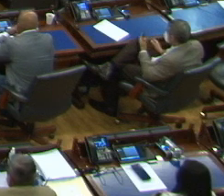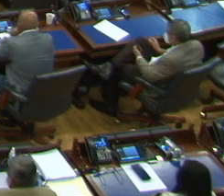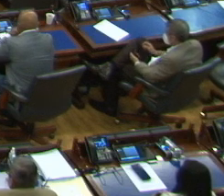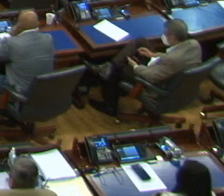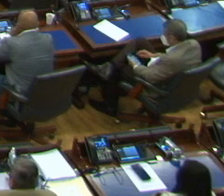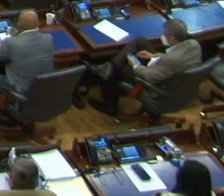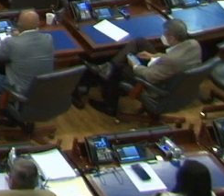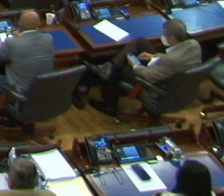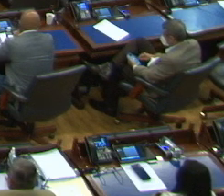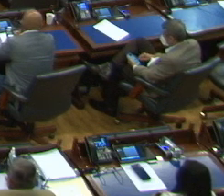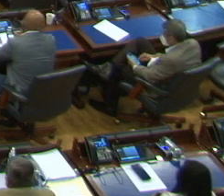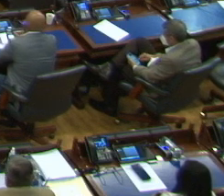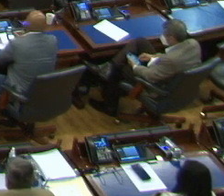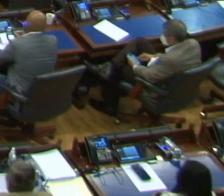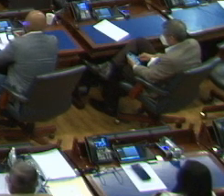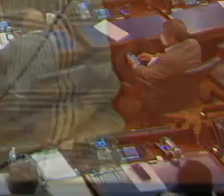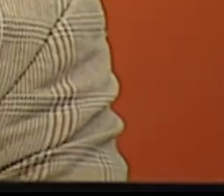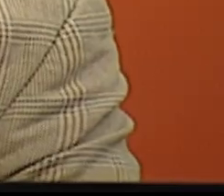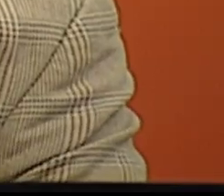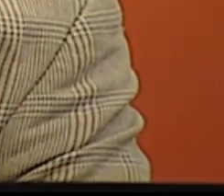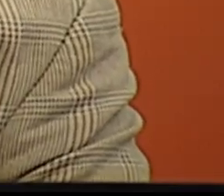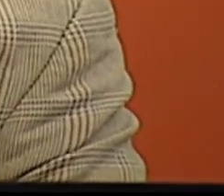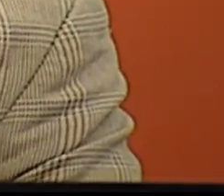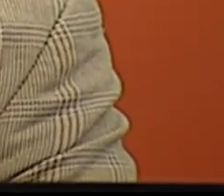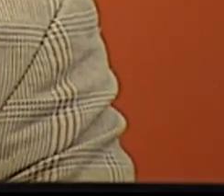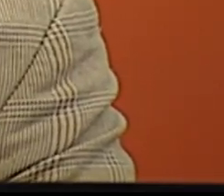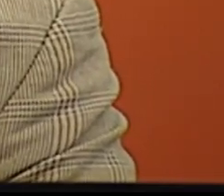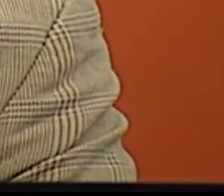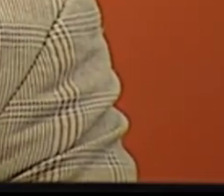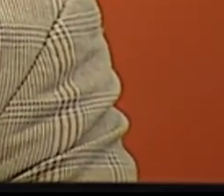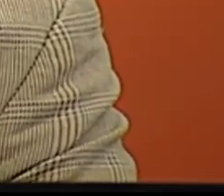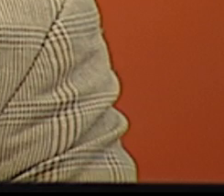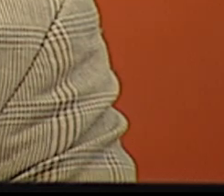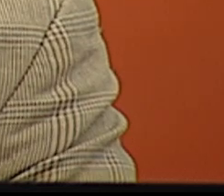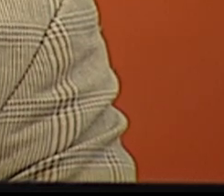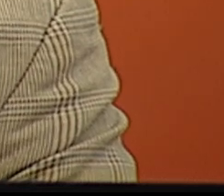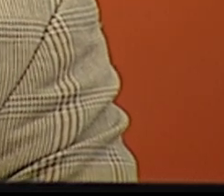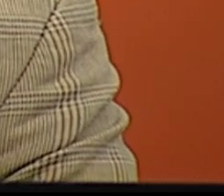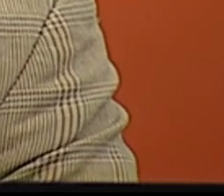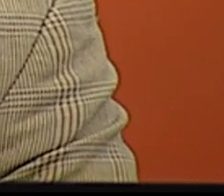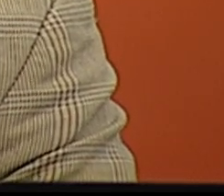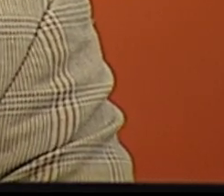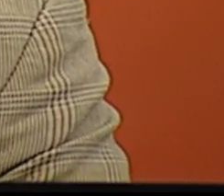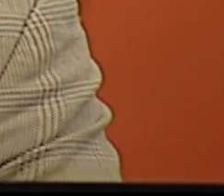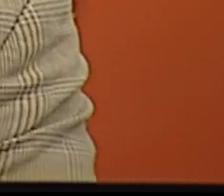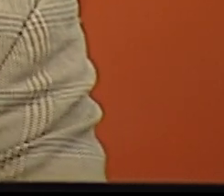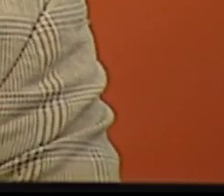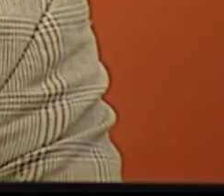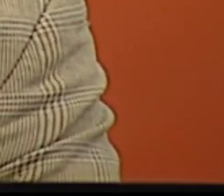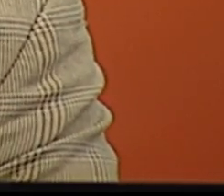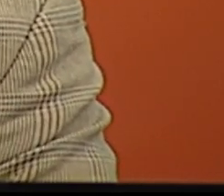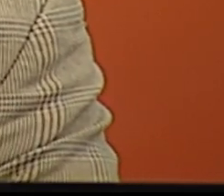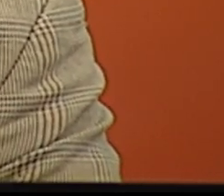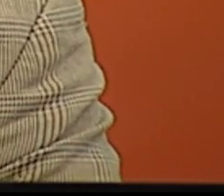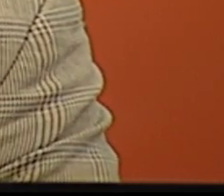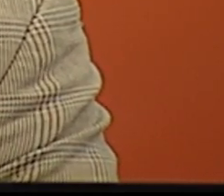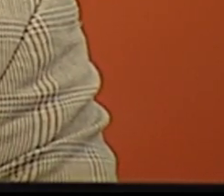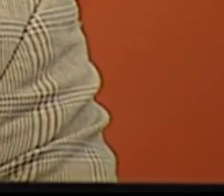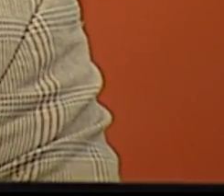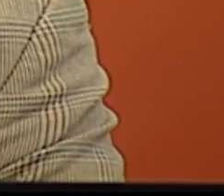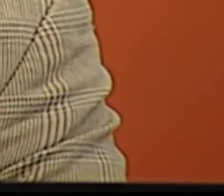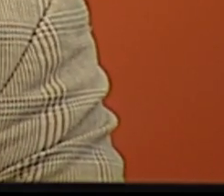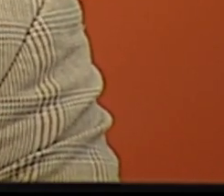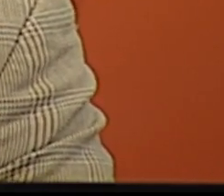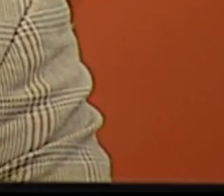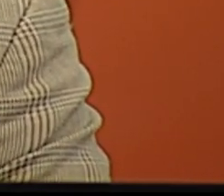Decreto número. La Asamblea Legislativa de la República de El Salvador, considerando artículo 1, que la Constitución contempla que El Salvador reconoce a